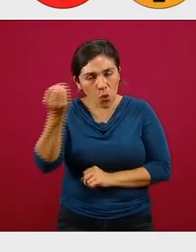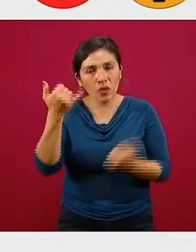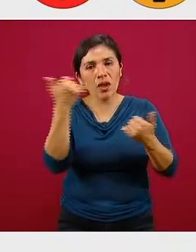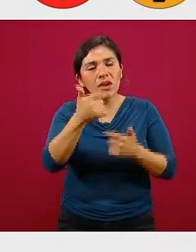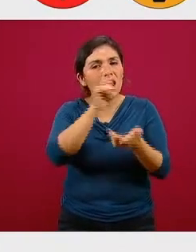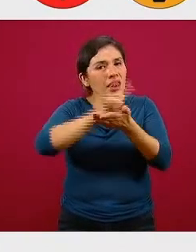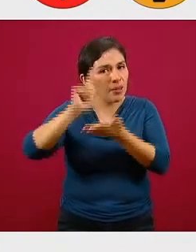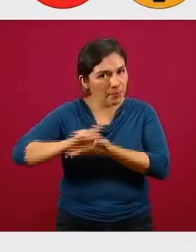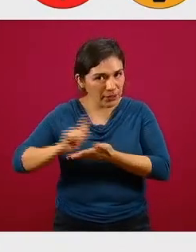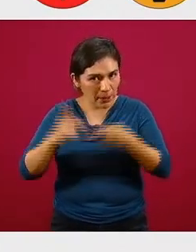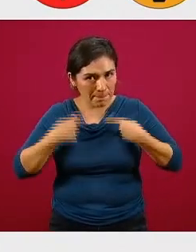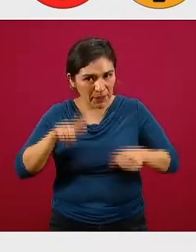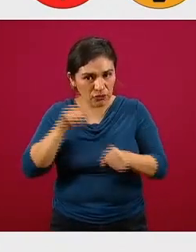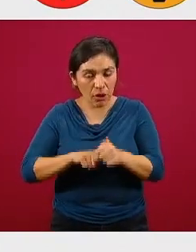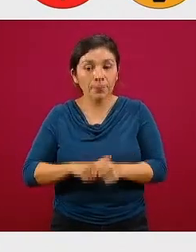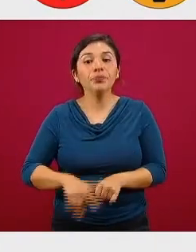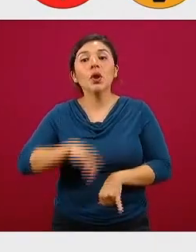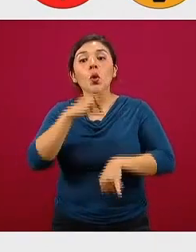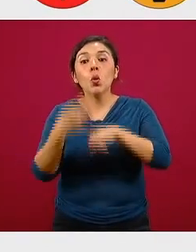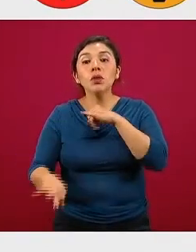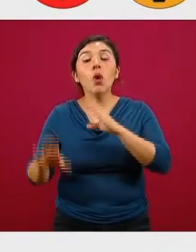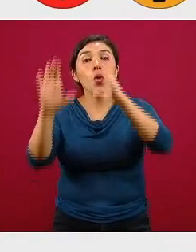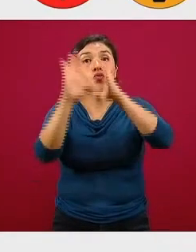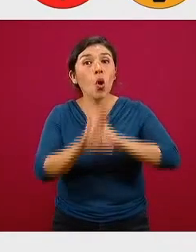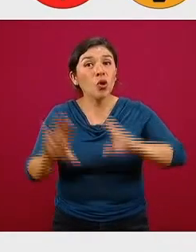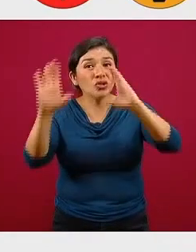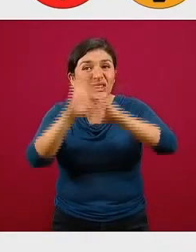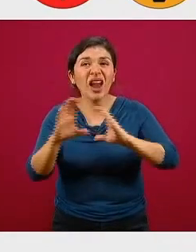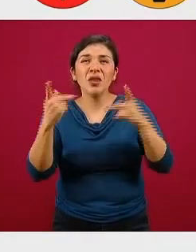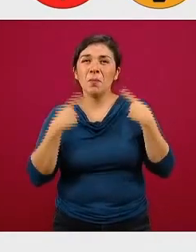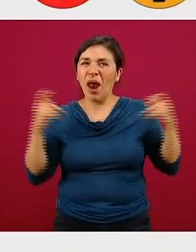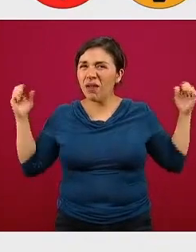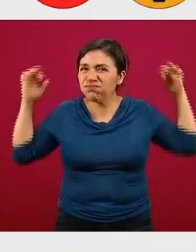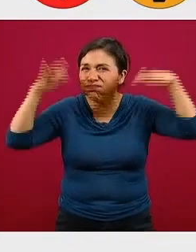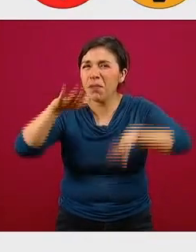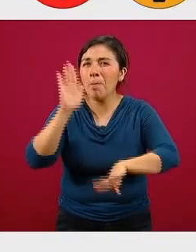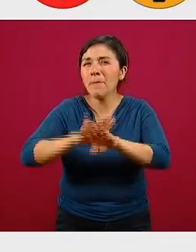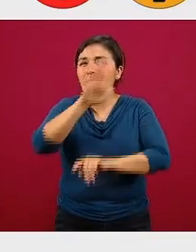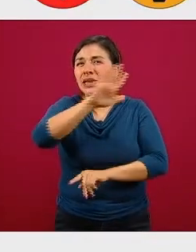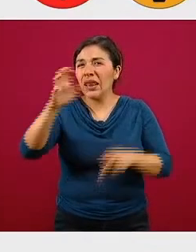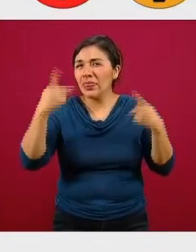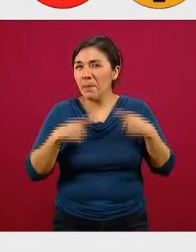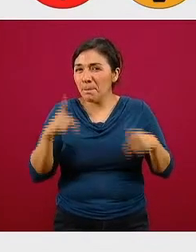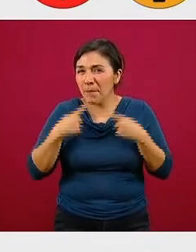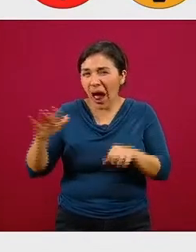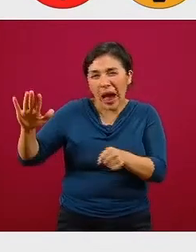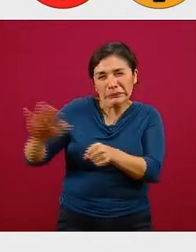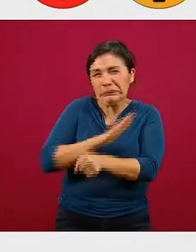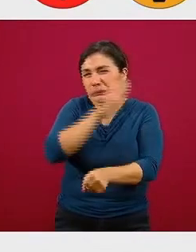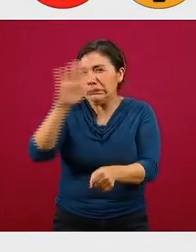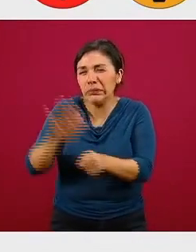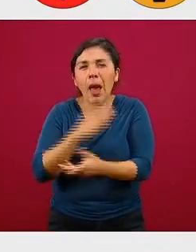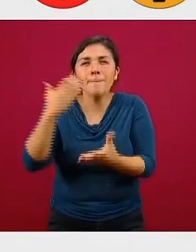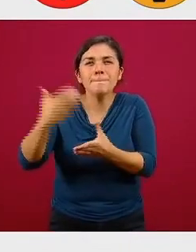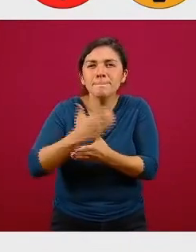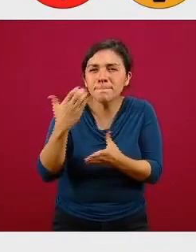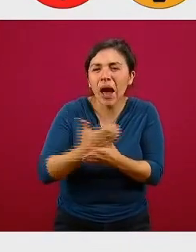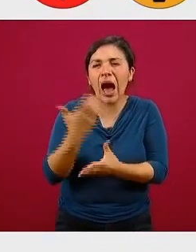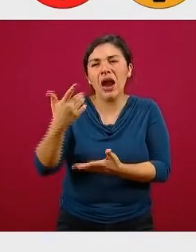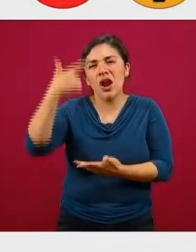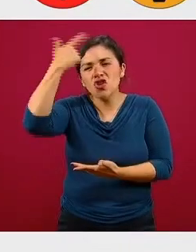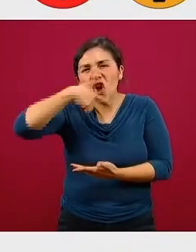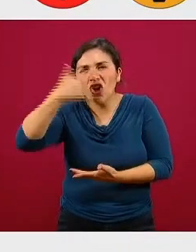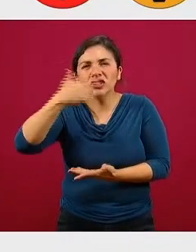higiene personal. Y finalmente, conciertos, eventos masivos de más de 500 personas y bares, centros